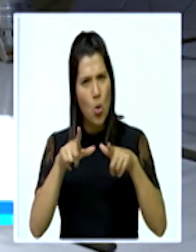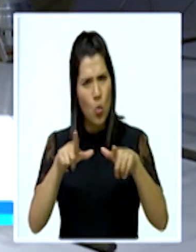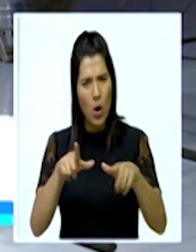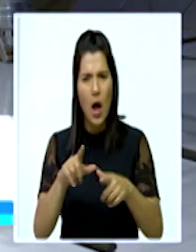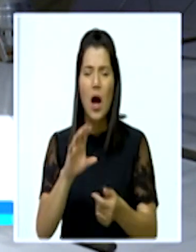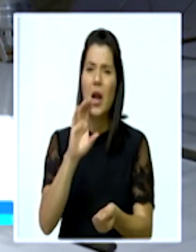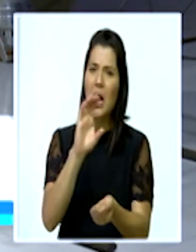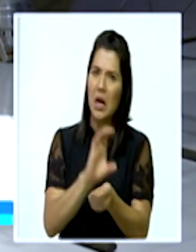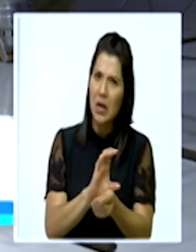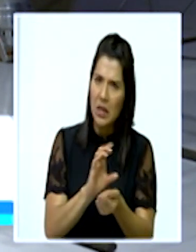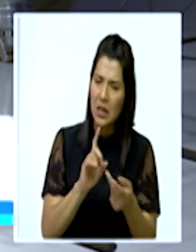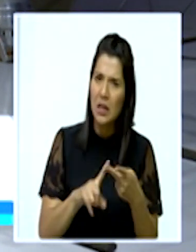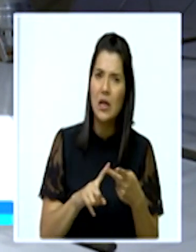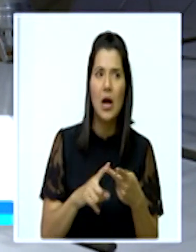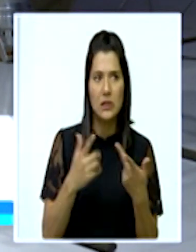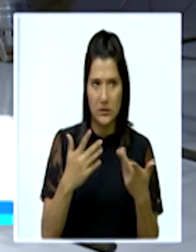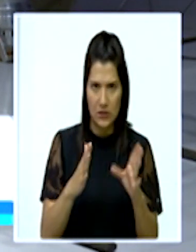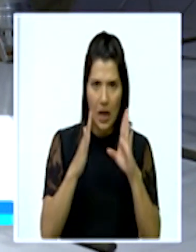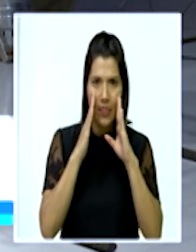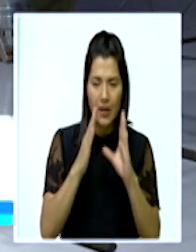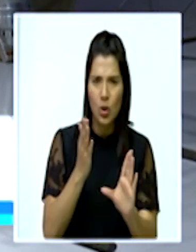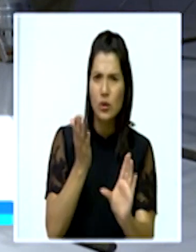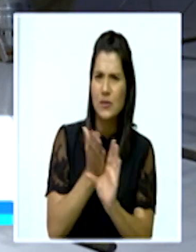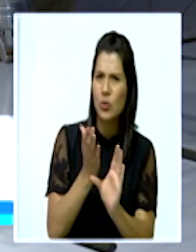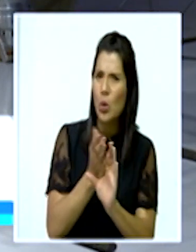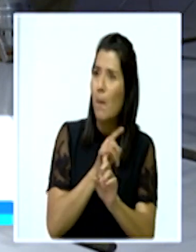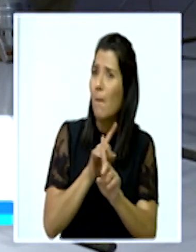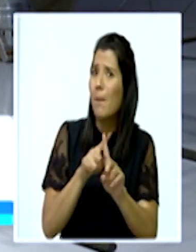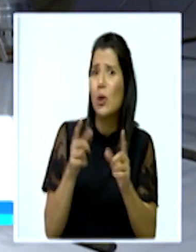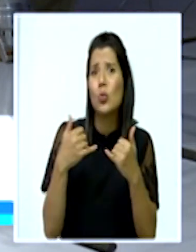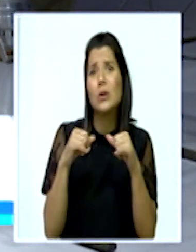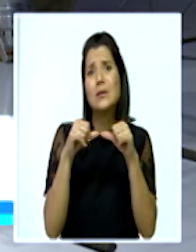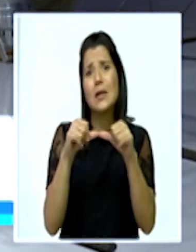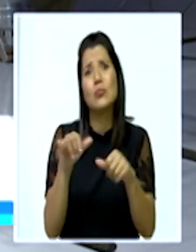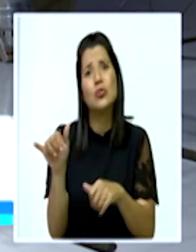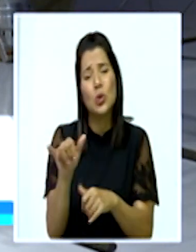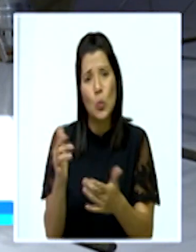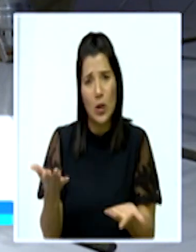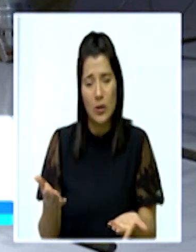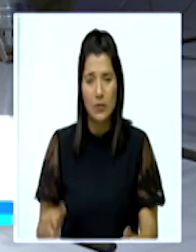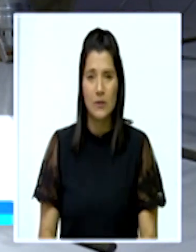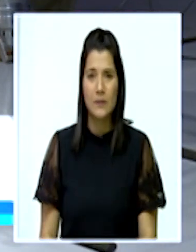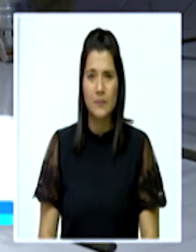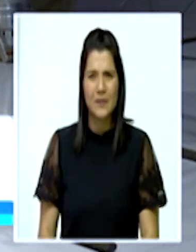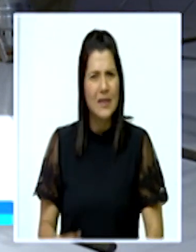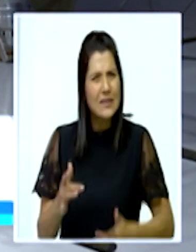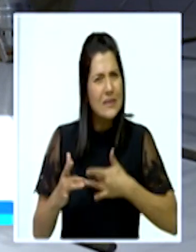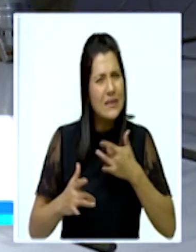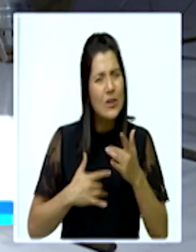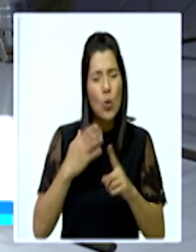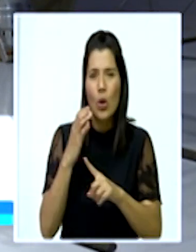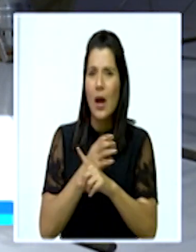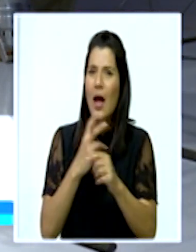clínica, la han atendido psicólogos, pero seguimos igual. Bueno. Siento que cada